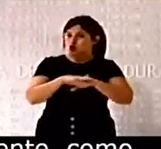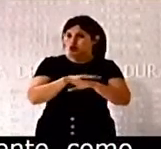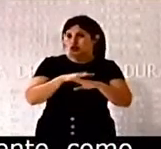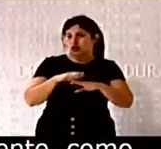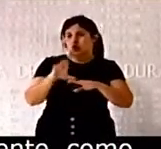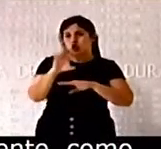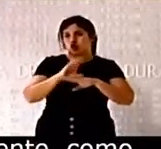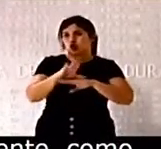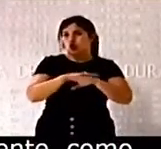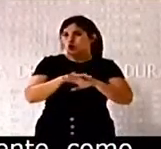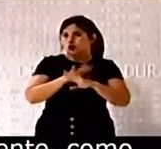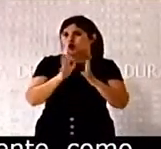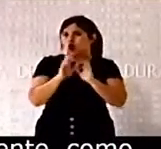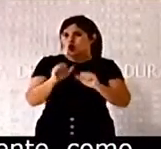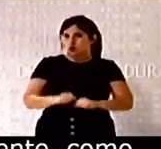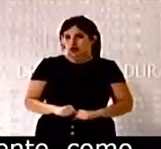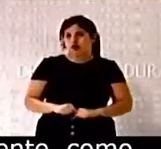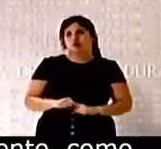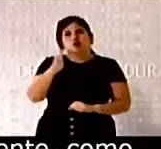términos municipales